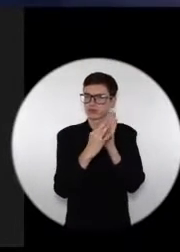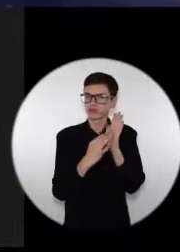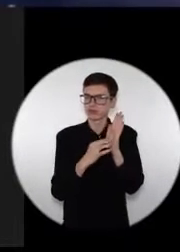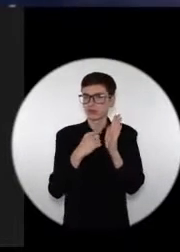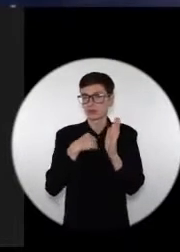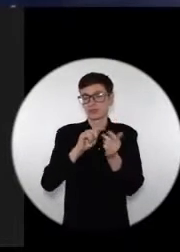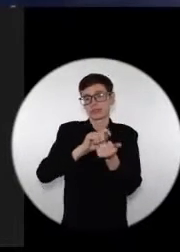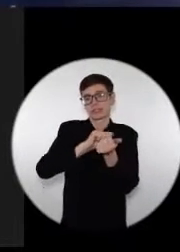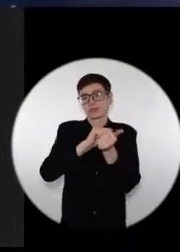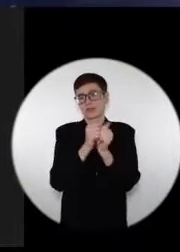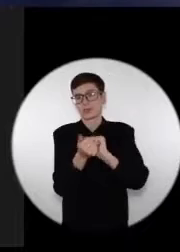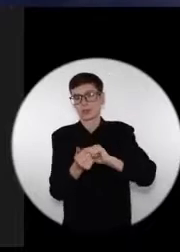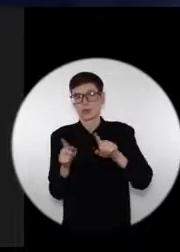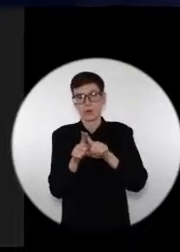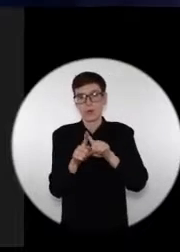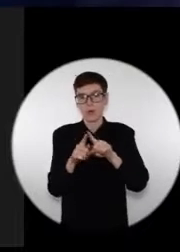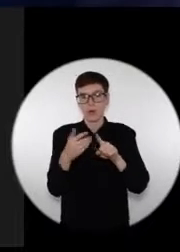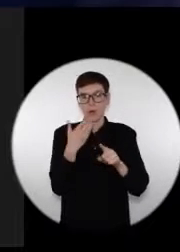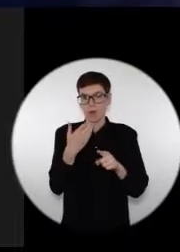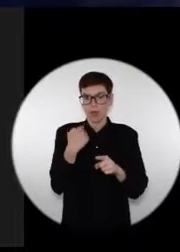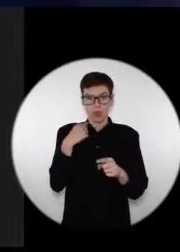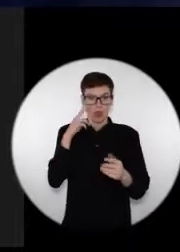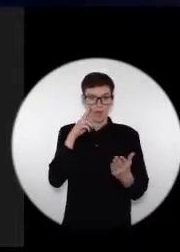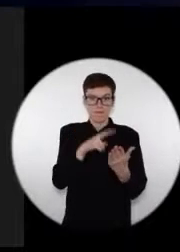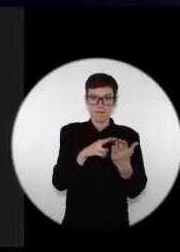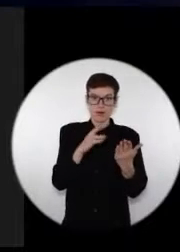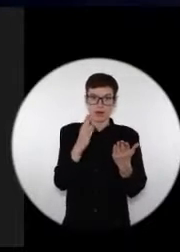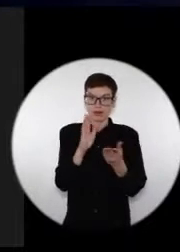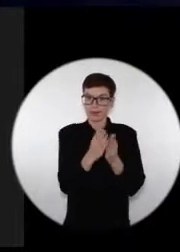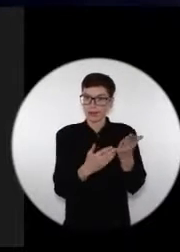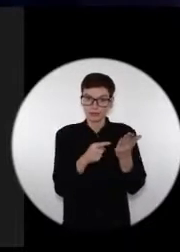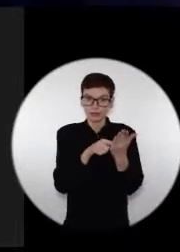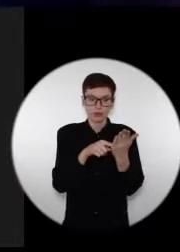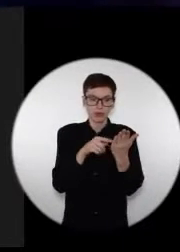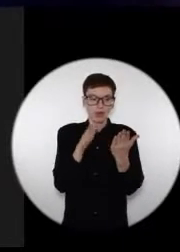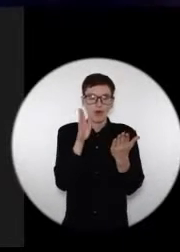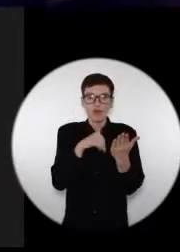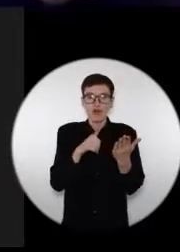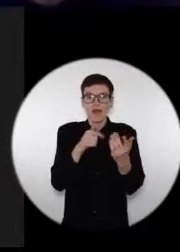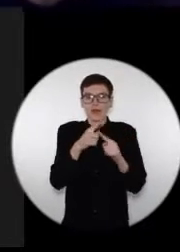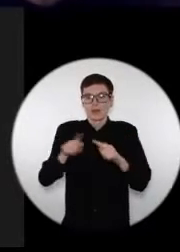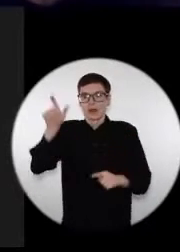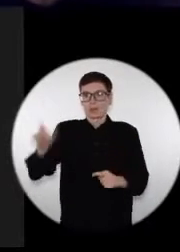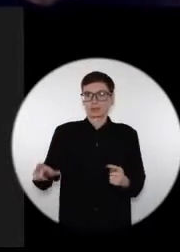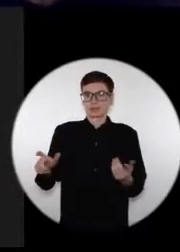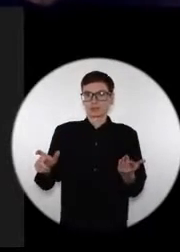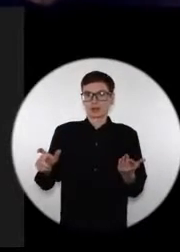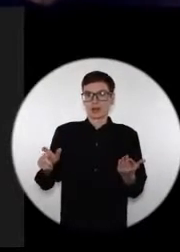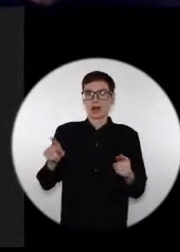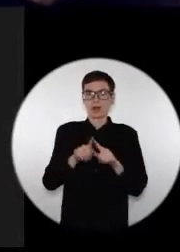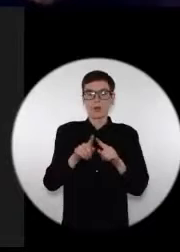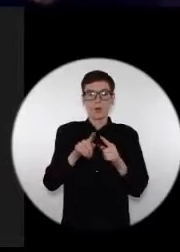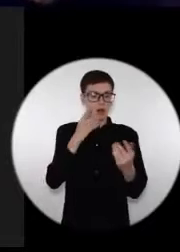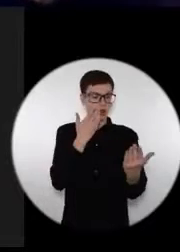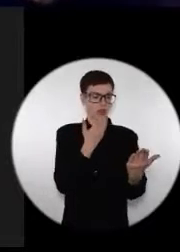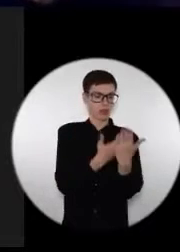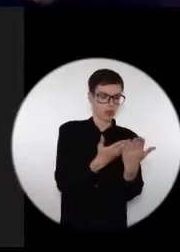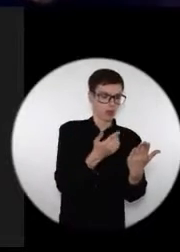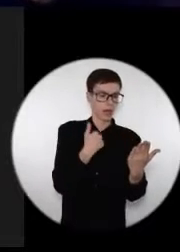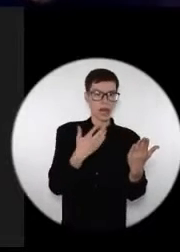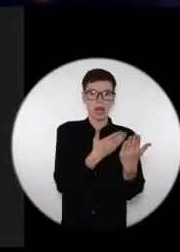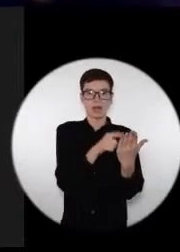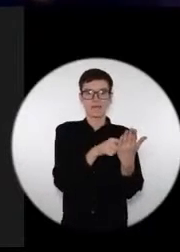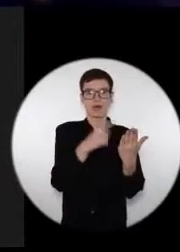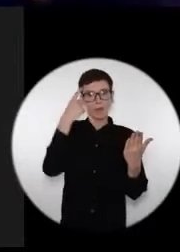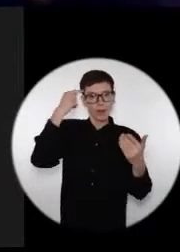otra cosa entonces ahí nosotros normalmente cuando leen un texto como que no vieron no vieron intermediarios 'somos el texto y